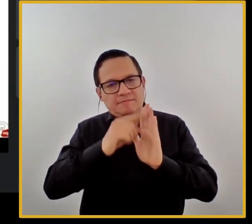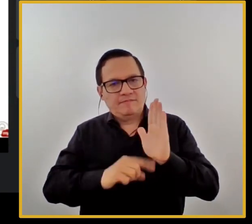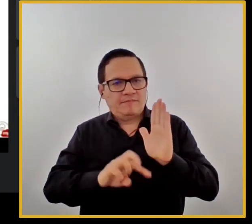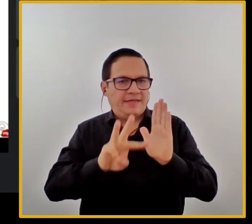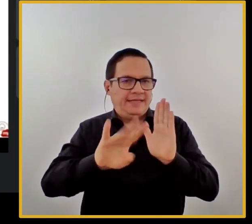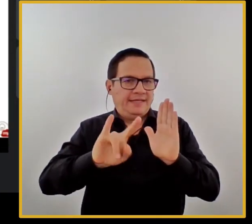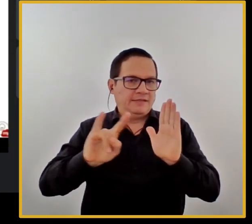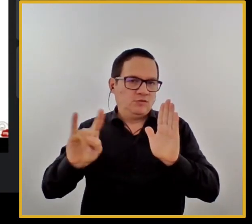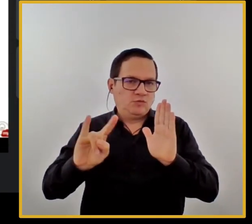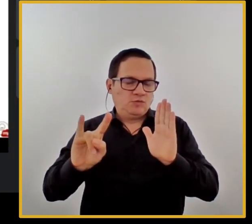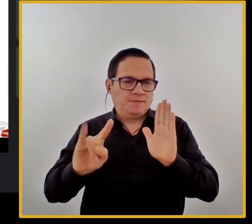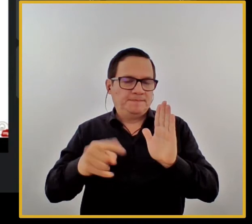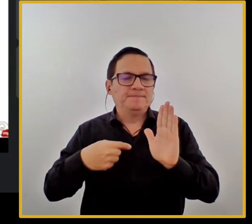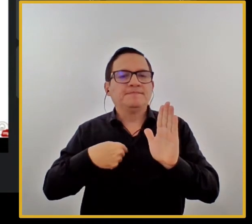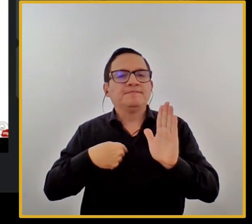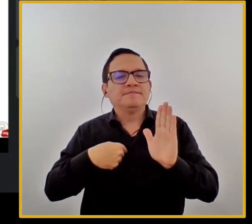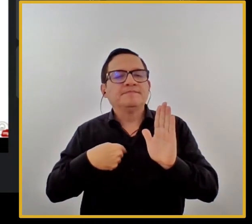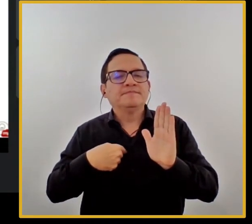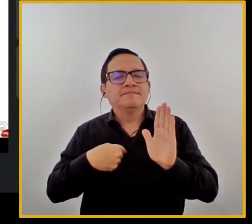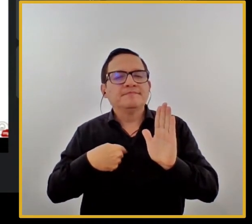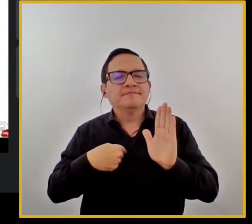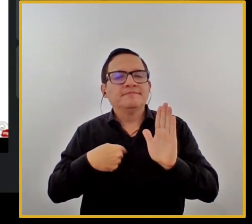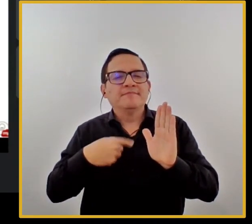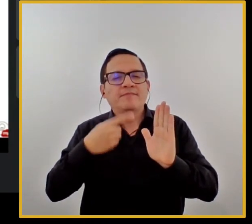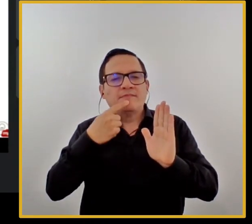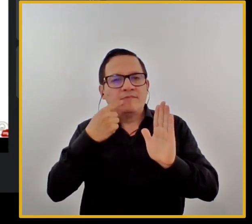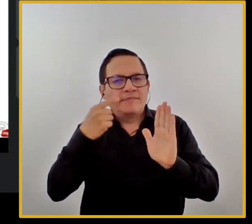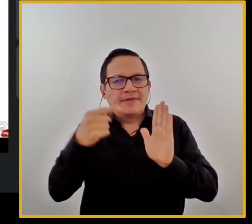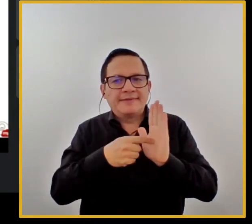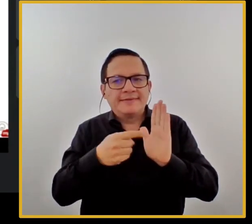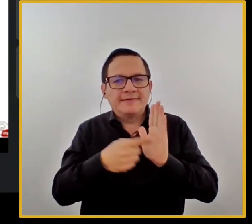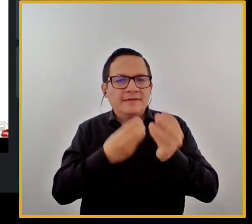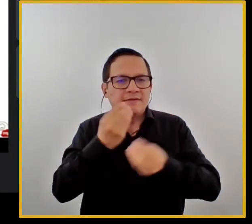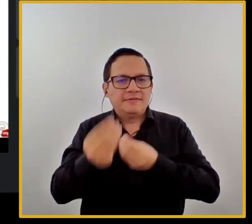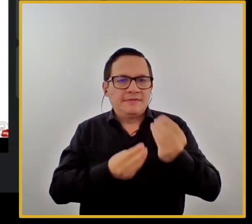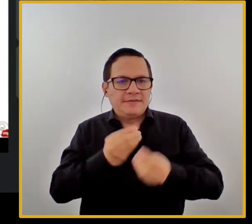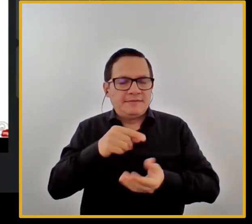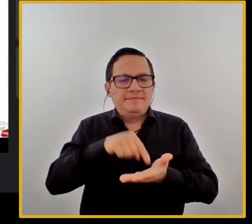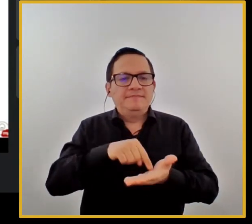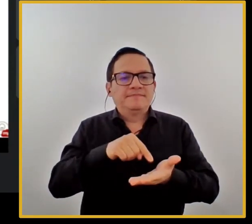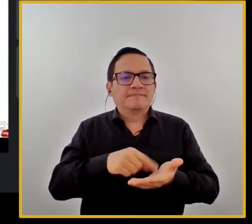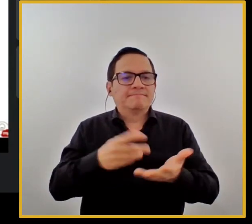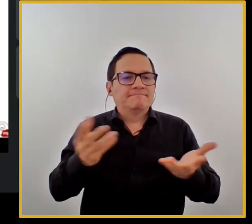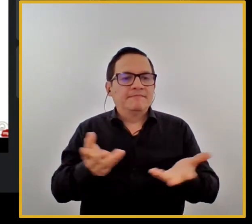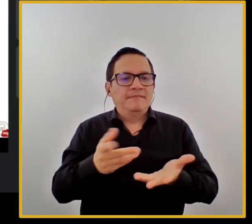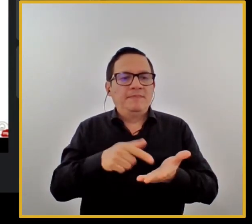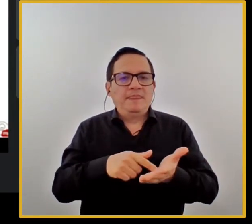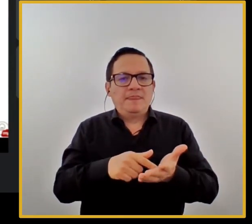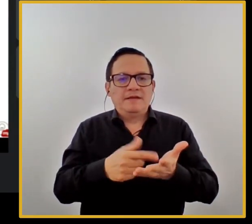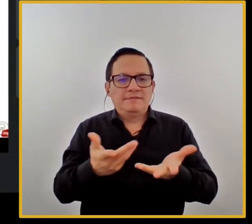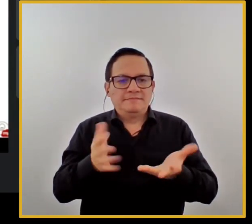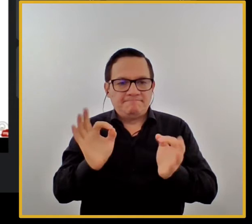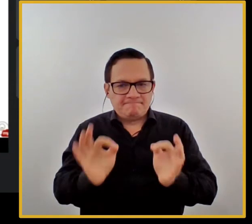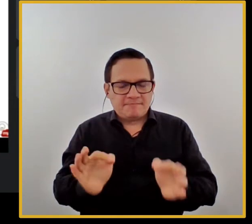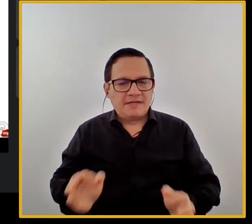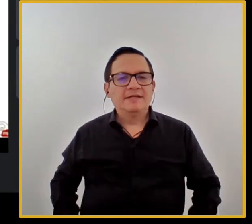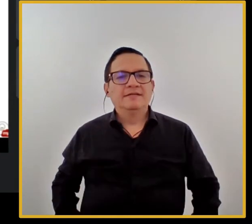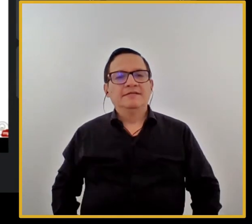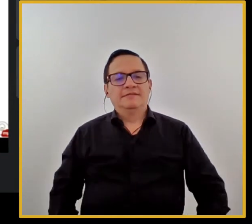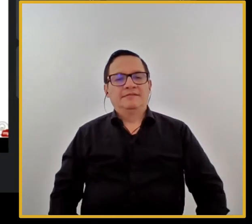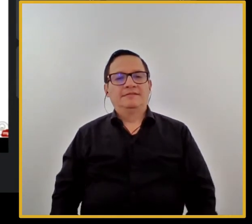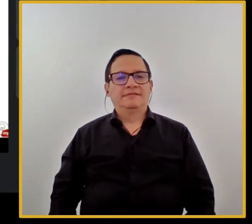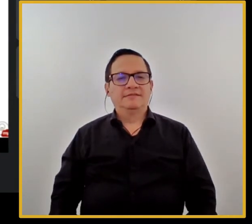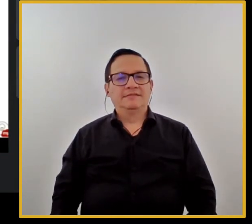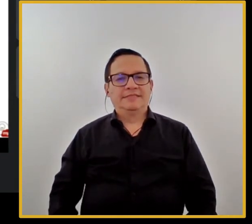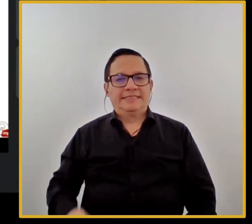3U, entonces allí lo que yo bajo acá, quien está acompañando allí, esa X